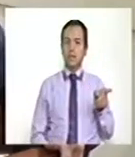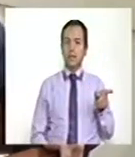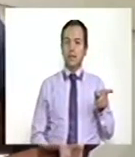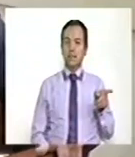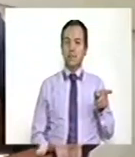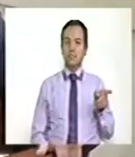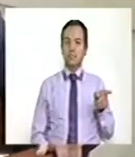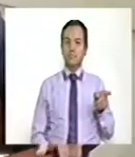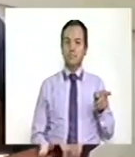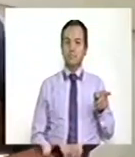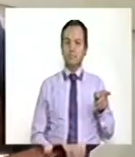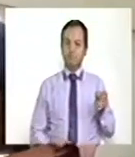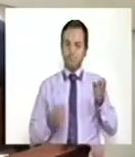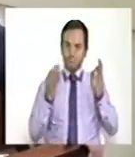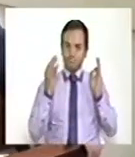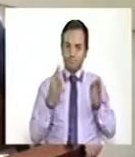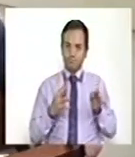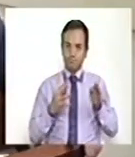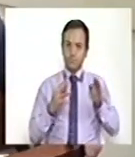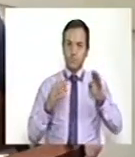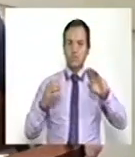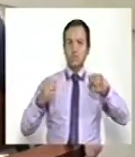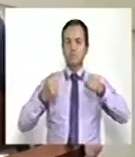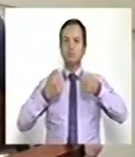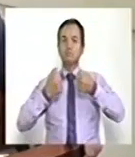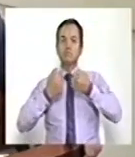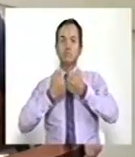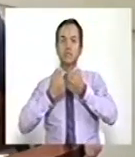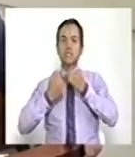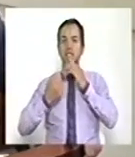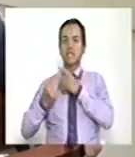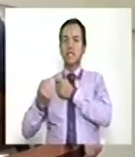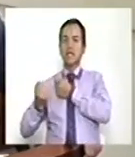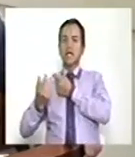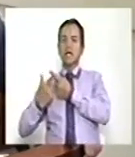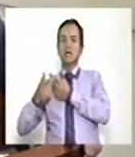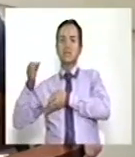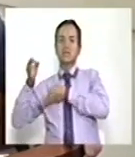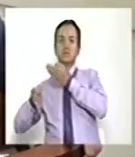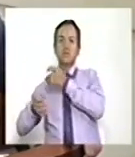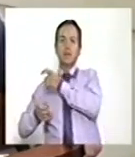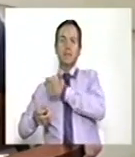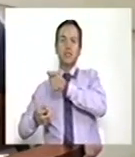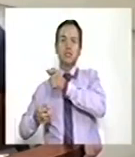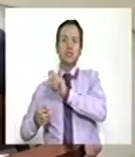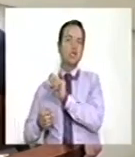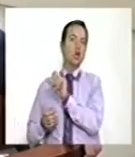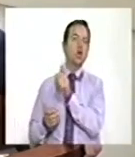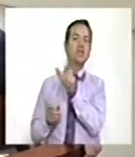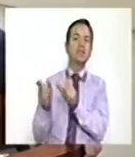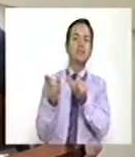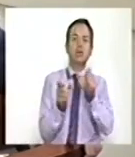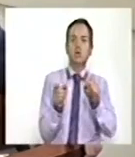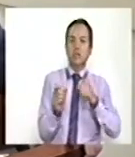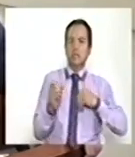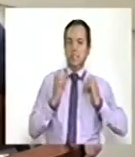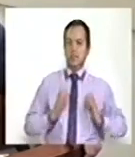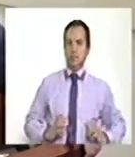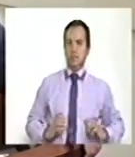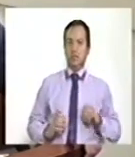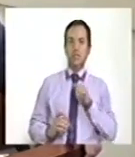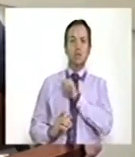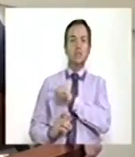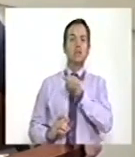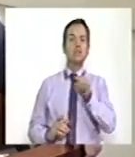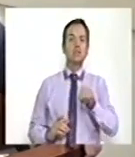se concertó con un grupo de exmagistrados y de particulares que